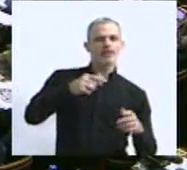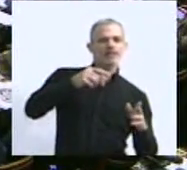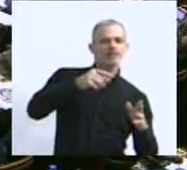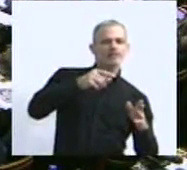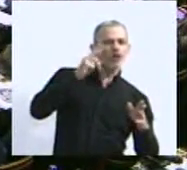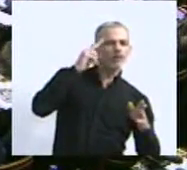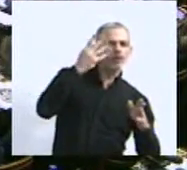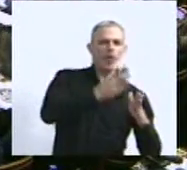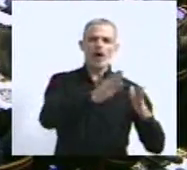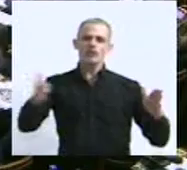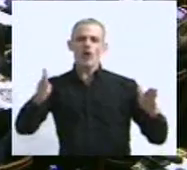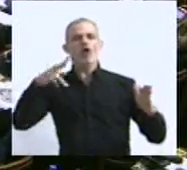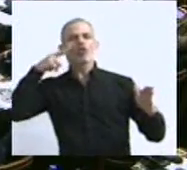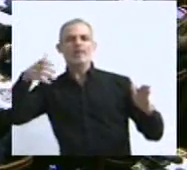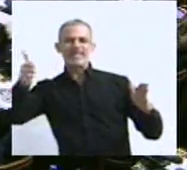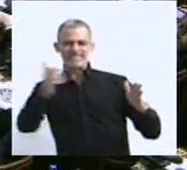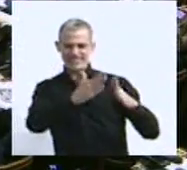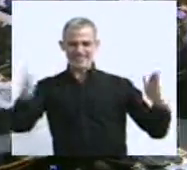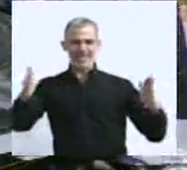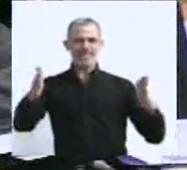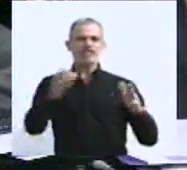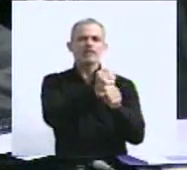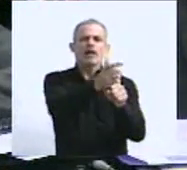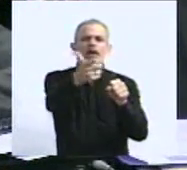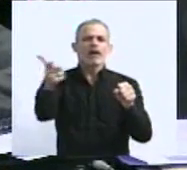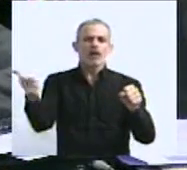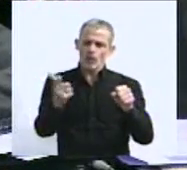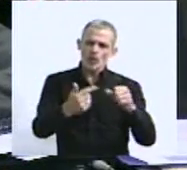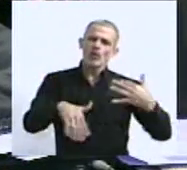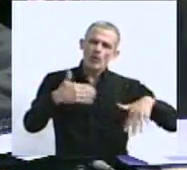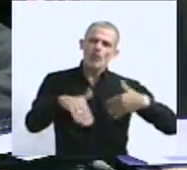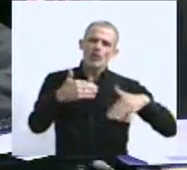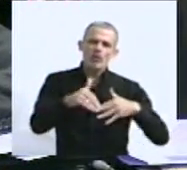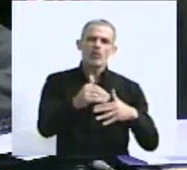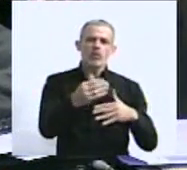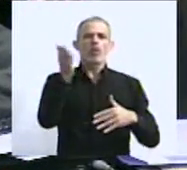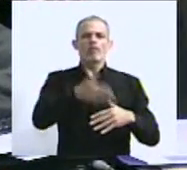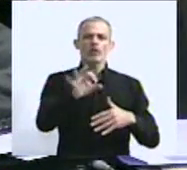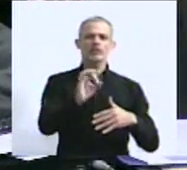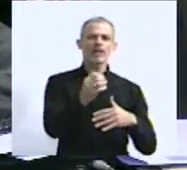2006 con un desempleo altísimo de 2 dígitos.